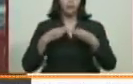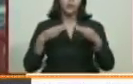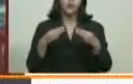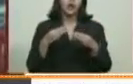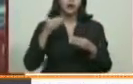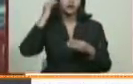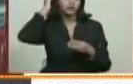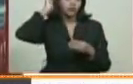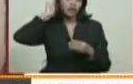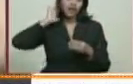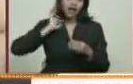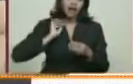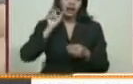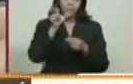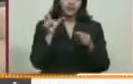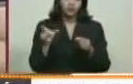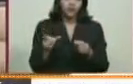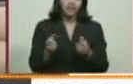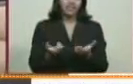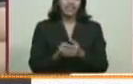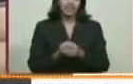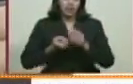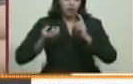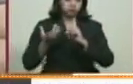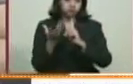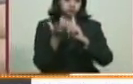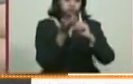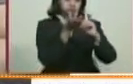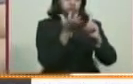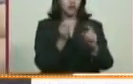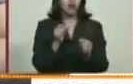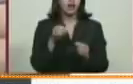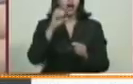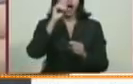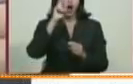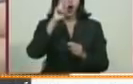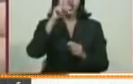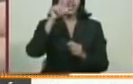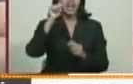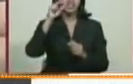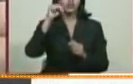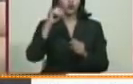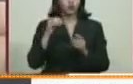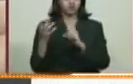los que quemaron a Orlando Figuera, eso no pueden estar sujetos a una,